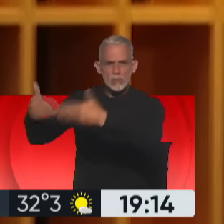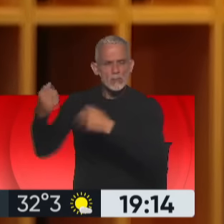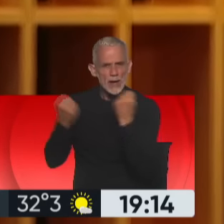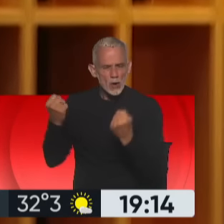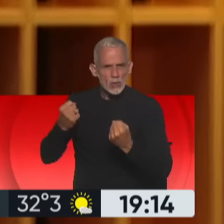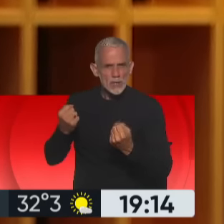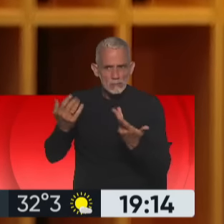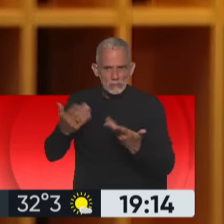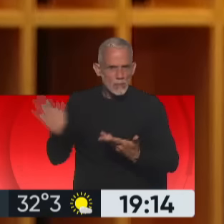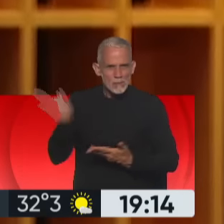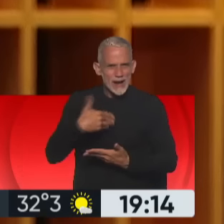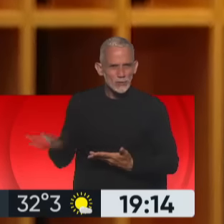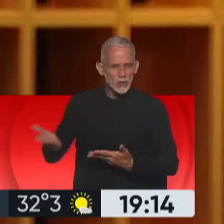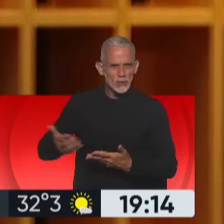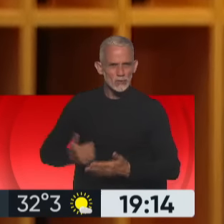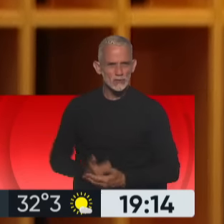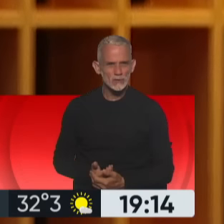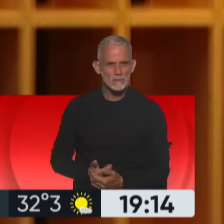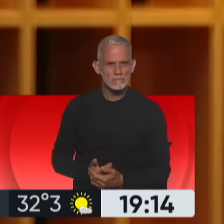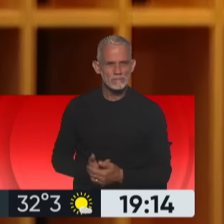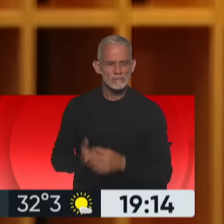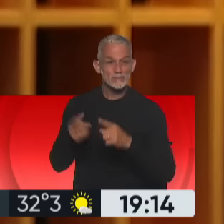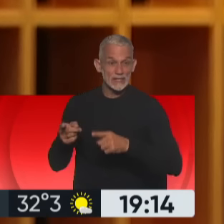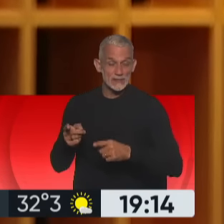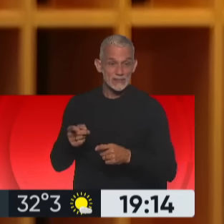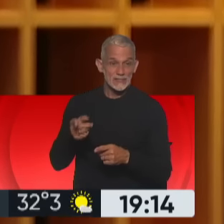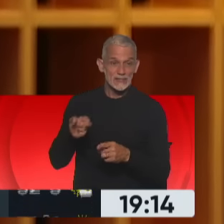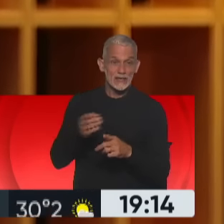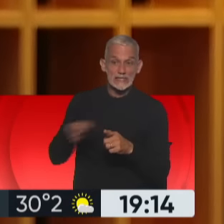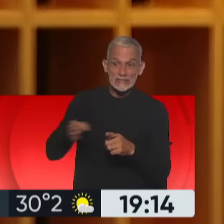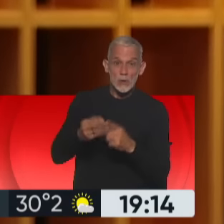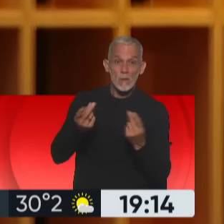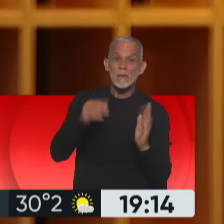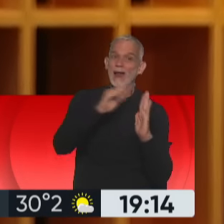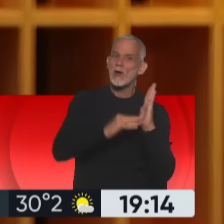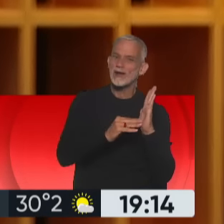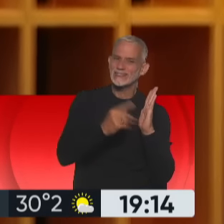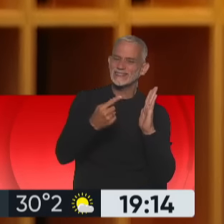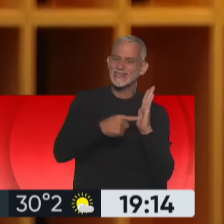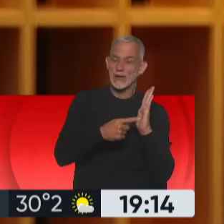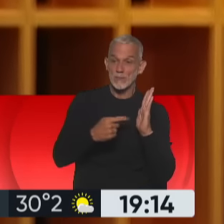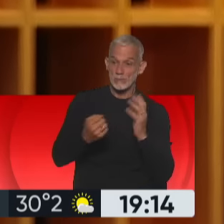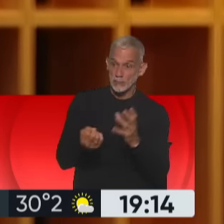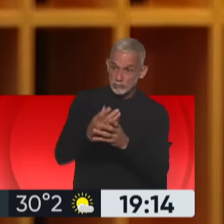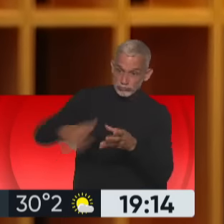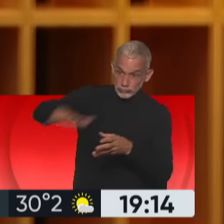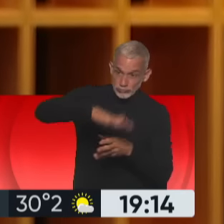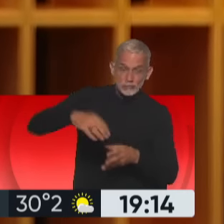para todos. Y eso, además, anclado sobre los valores, generan sociedades